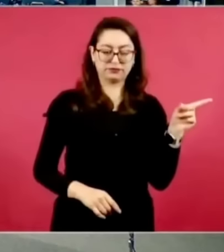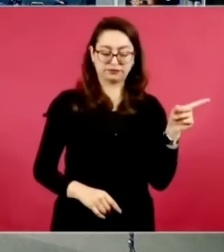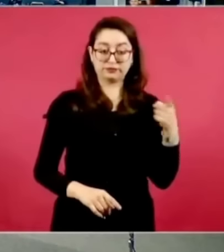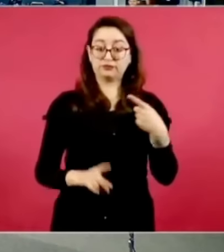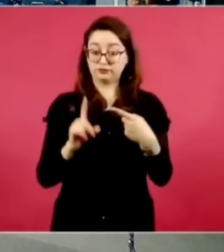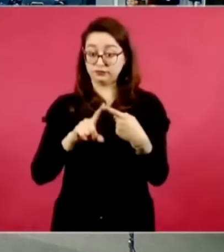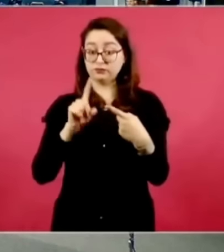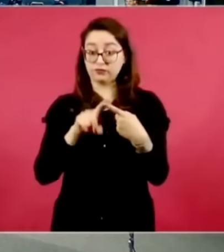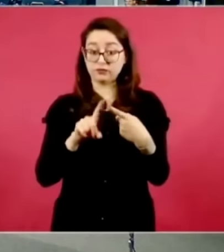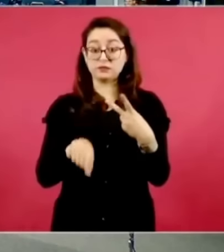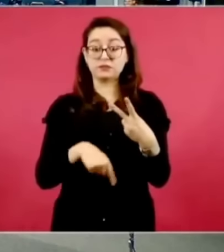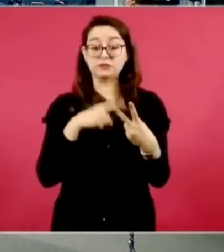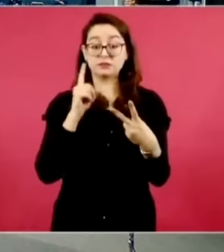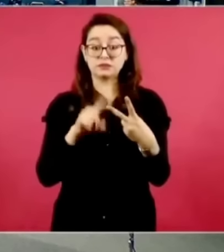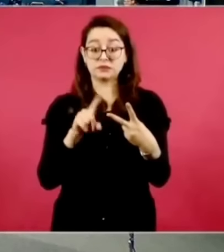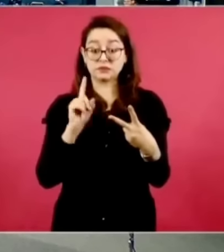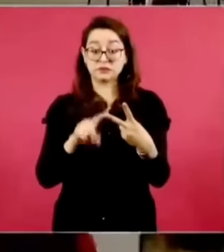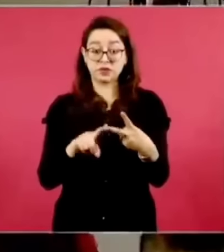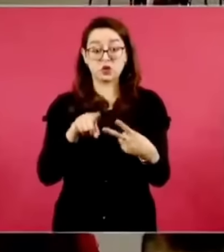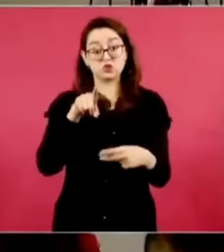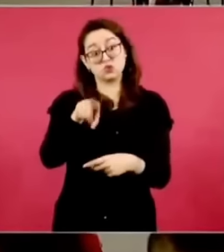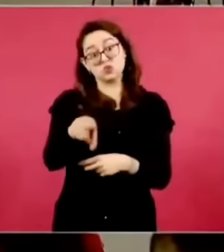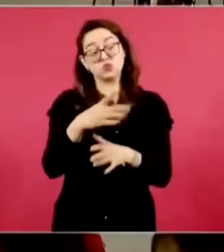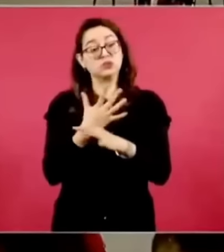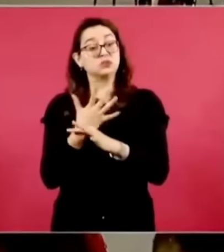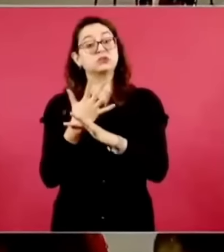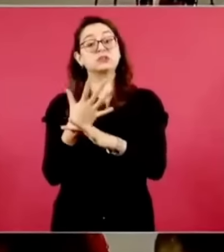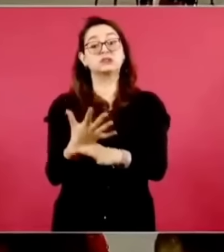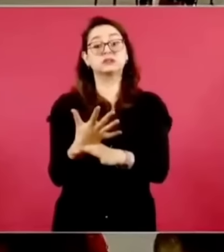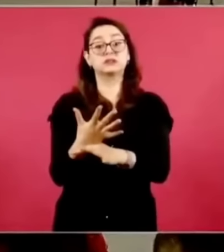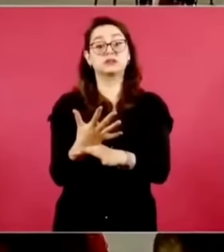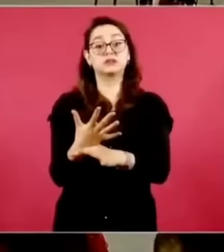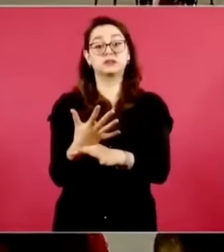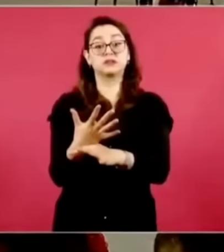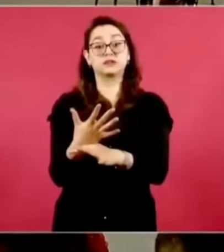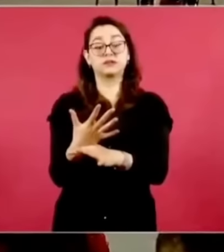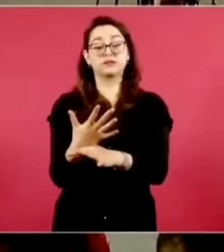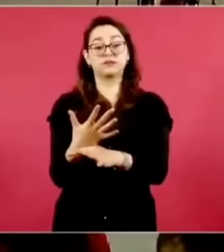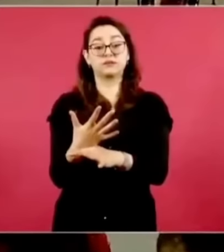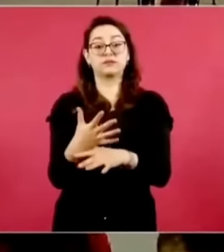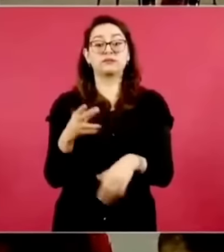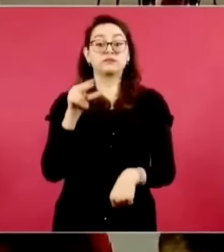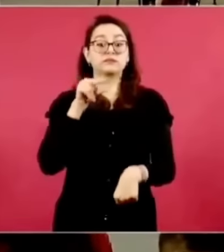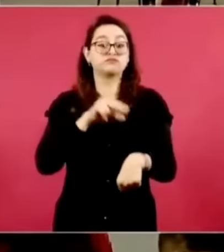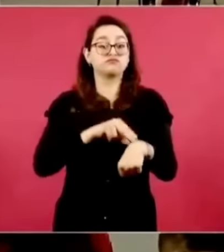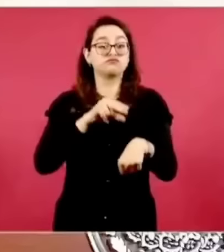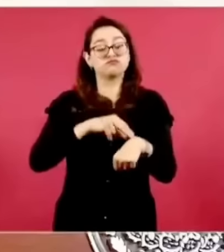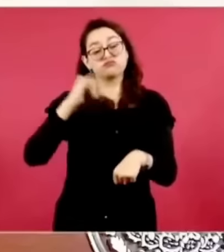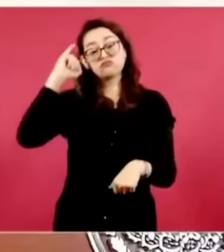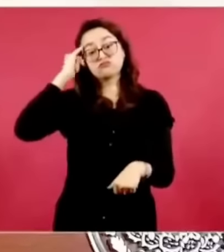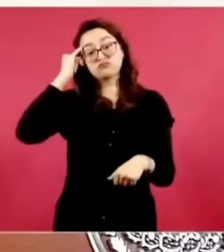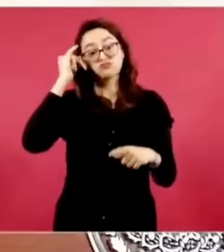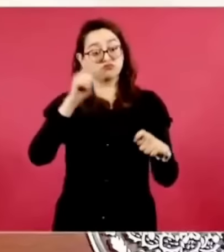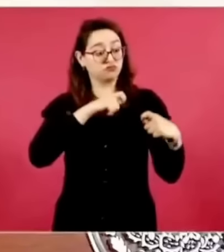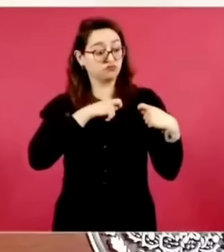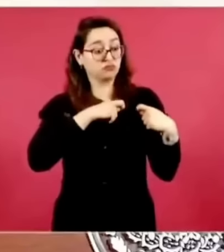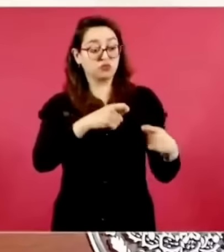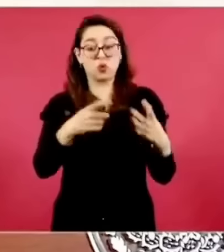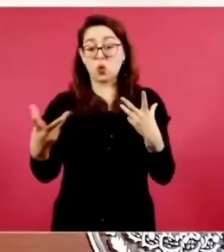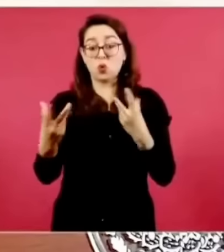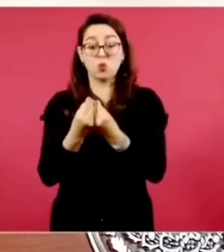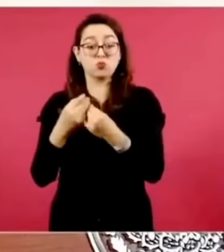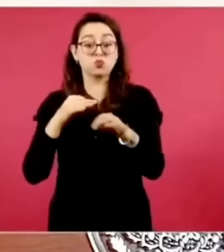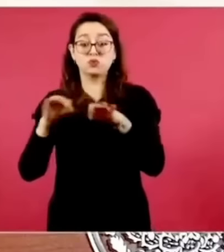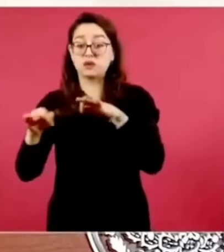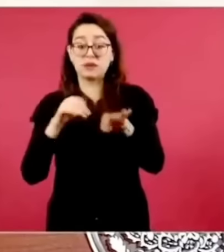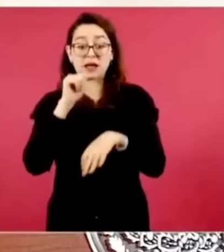demos sosteniendo de que los médicos tradicionales no están incorporados no